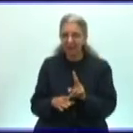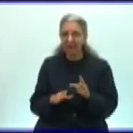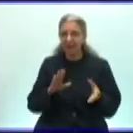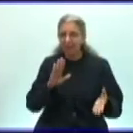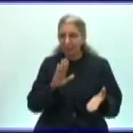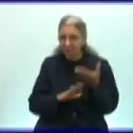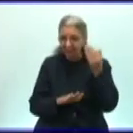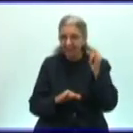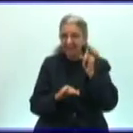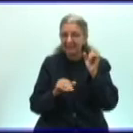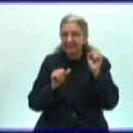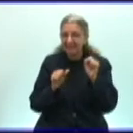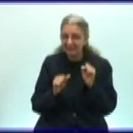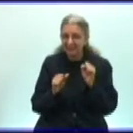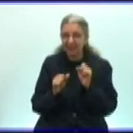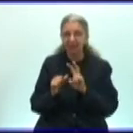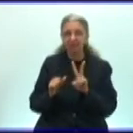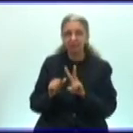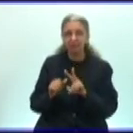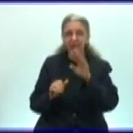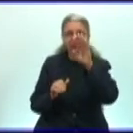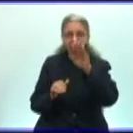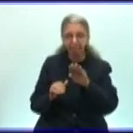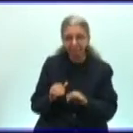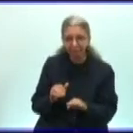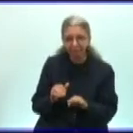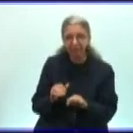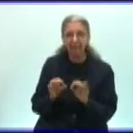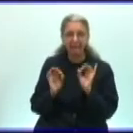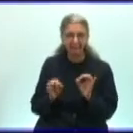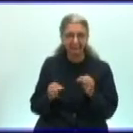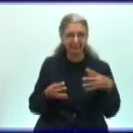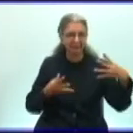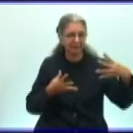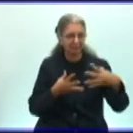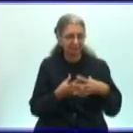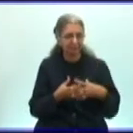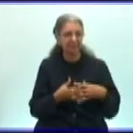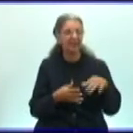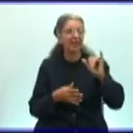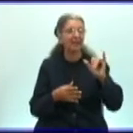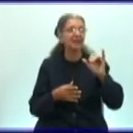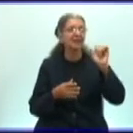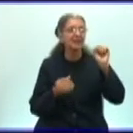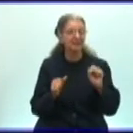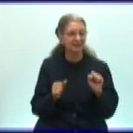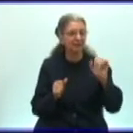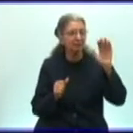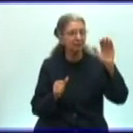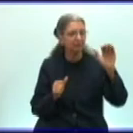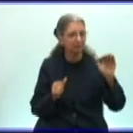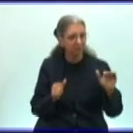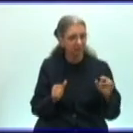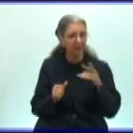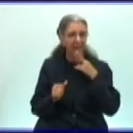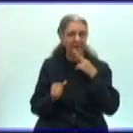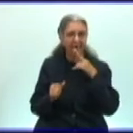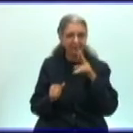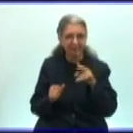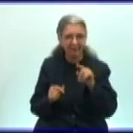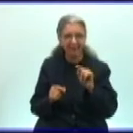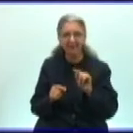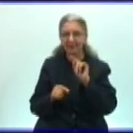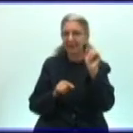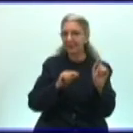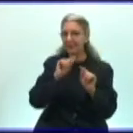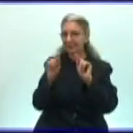Si disminuye el voltaje, disminuye en la misma proporción la intensidad. Le estamos dando respuesta a la pregunta que